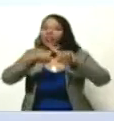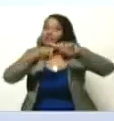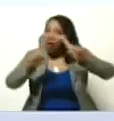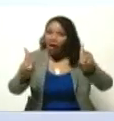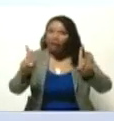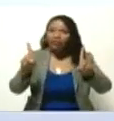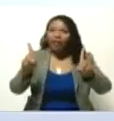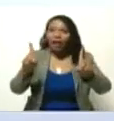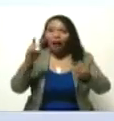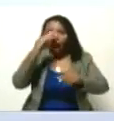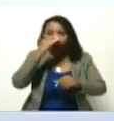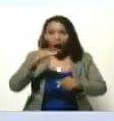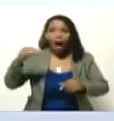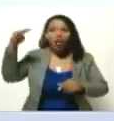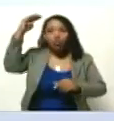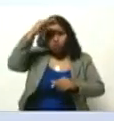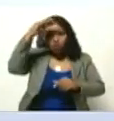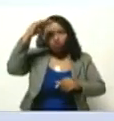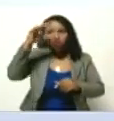adultos mayores.